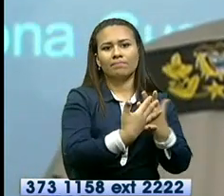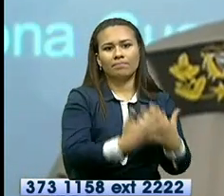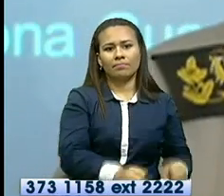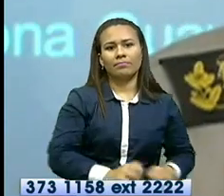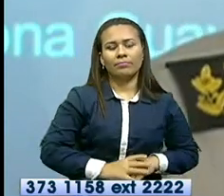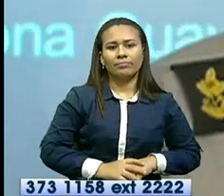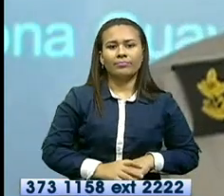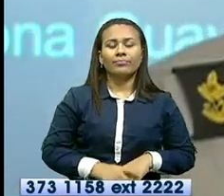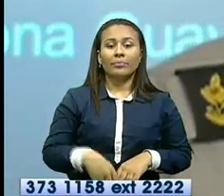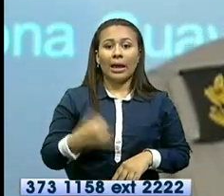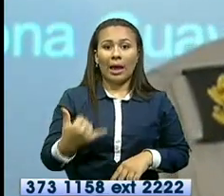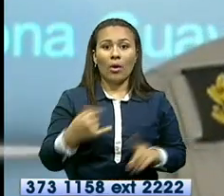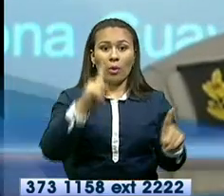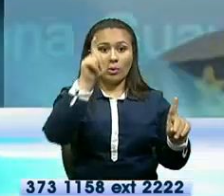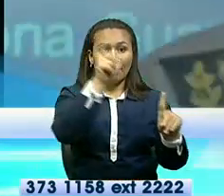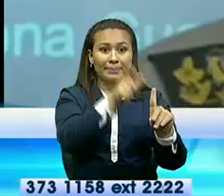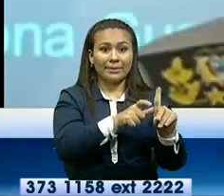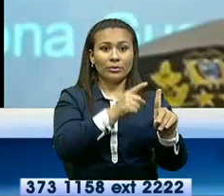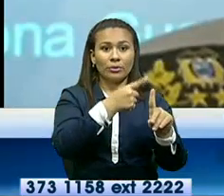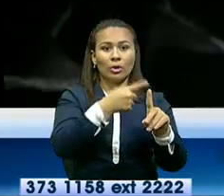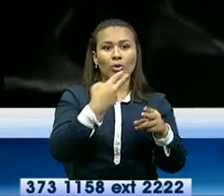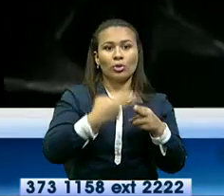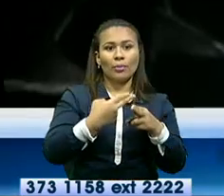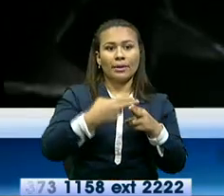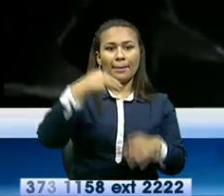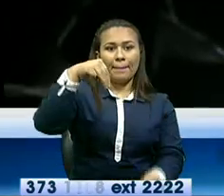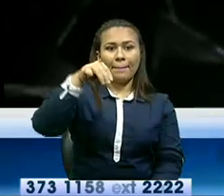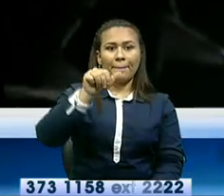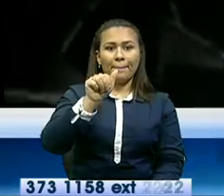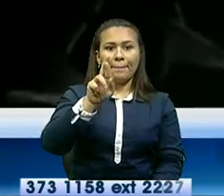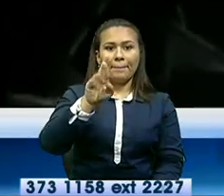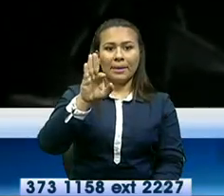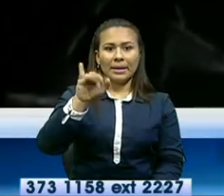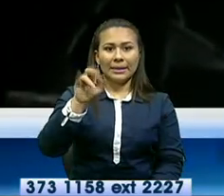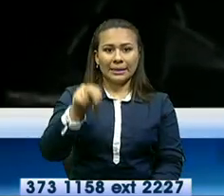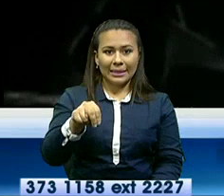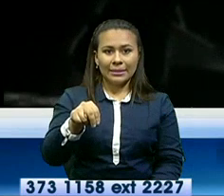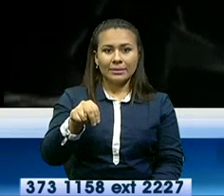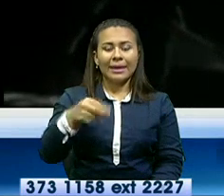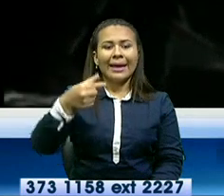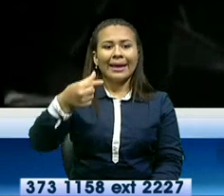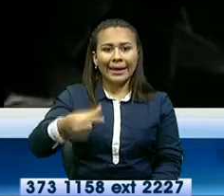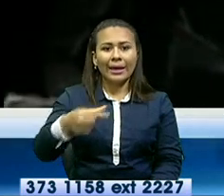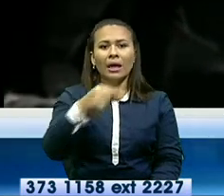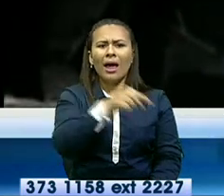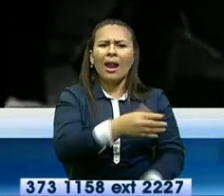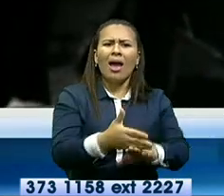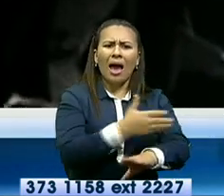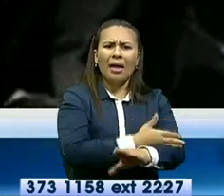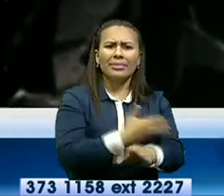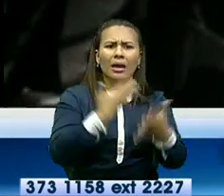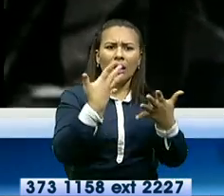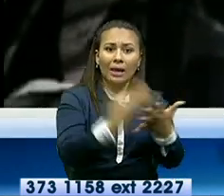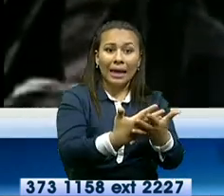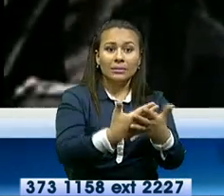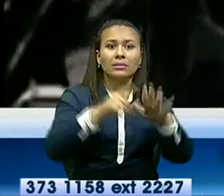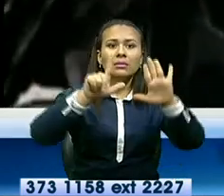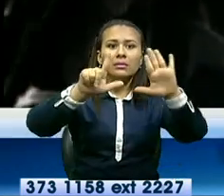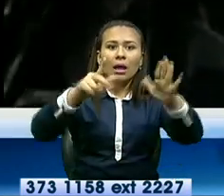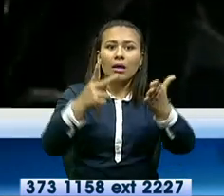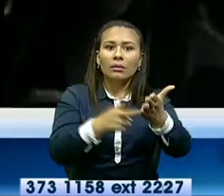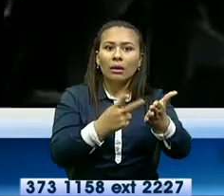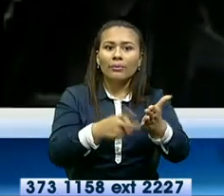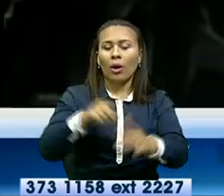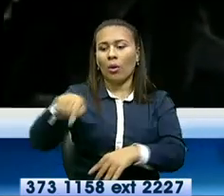detenidos tenemos a Martín G., quien presenta 7 detenciones. Dani B. tiene